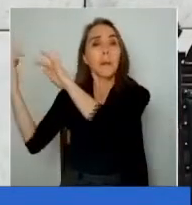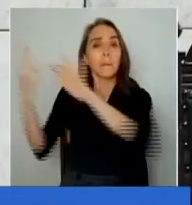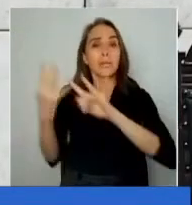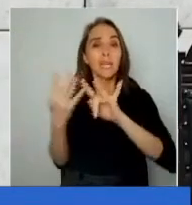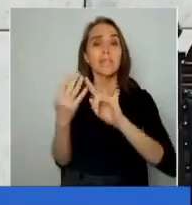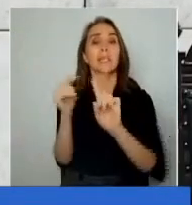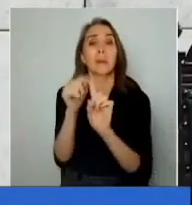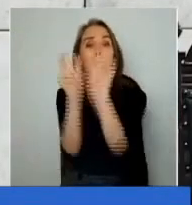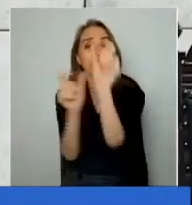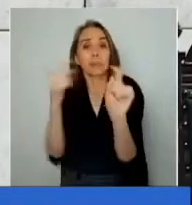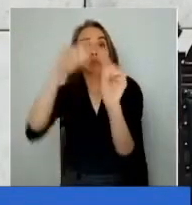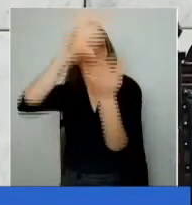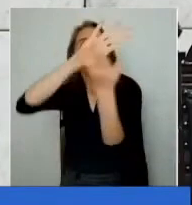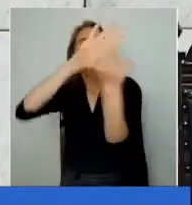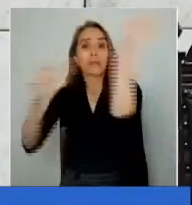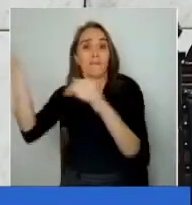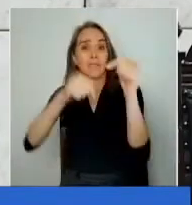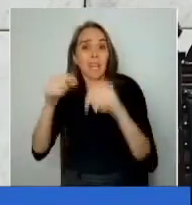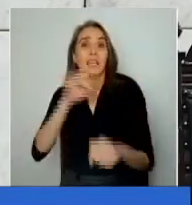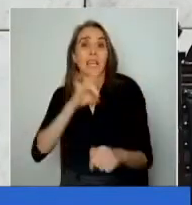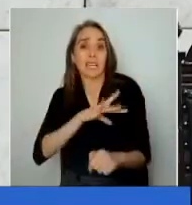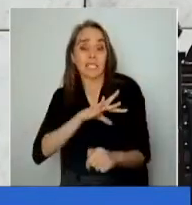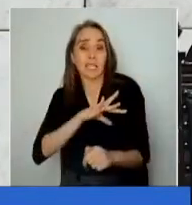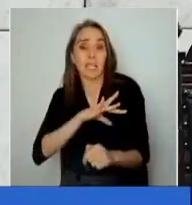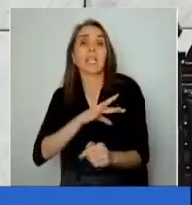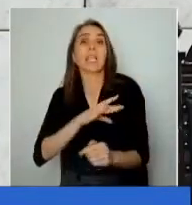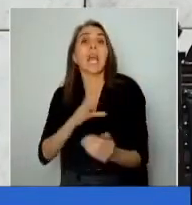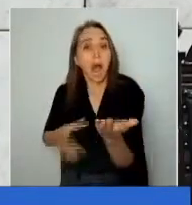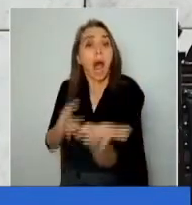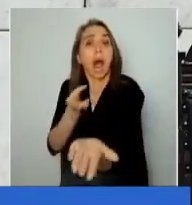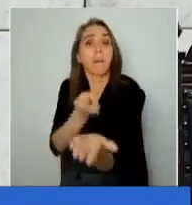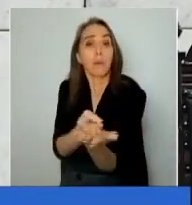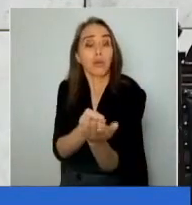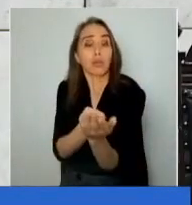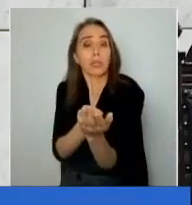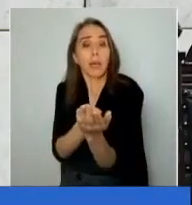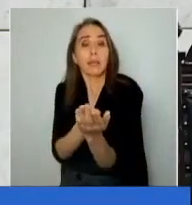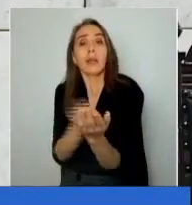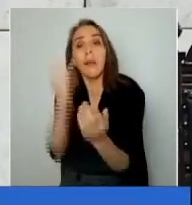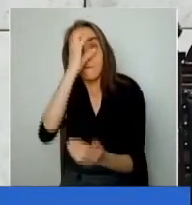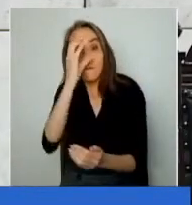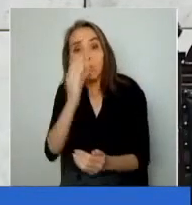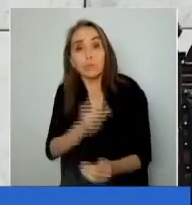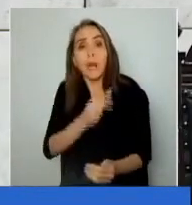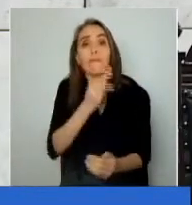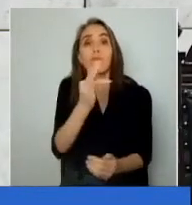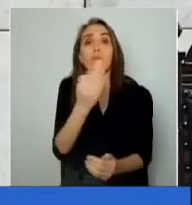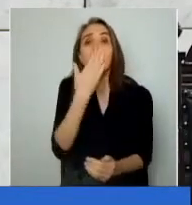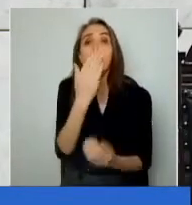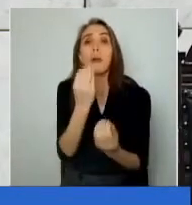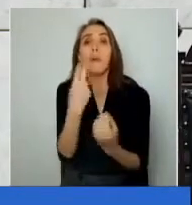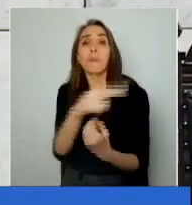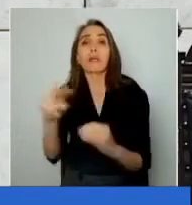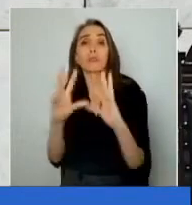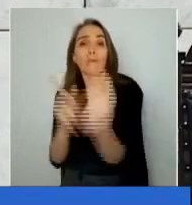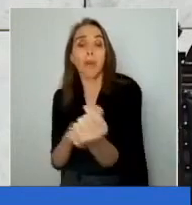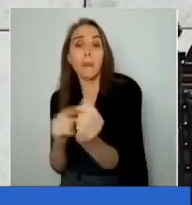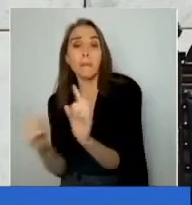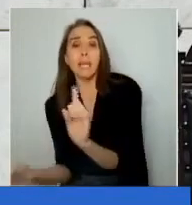vienen a Chile hacer un aporte y Buscar un futuro para sus familias existen también